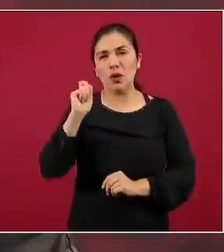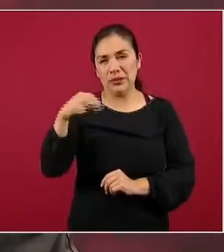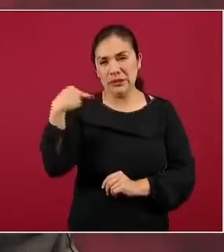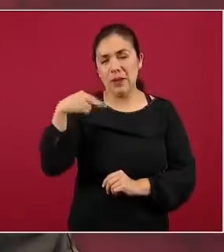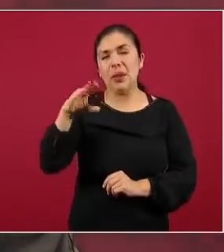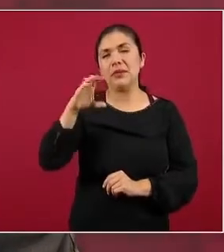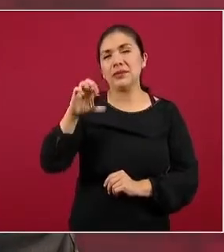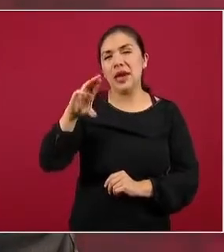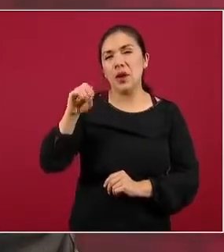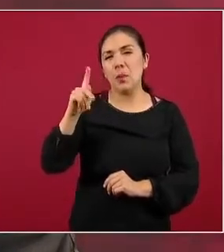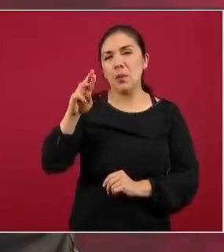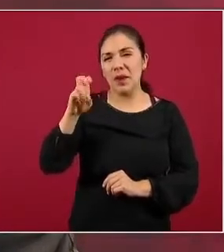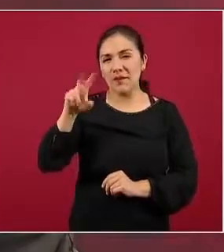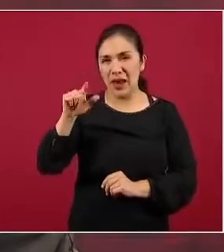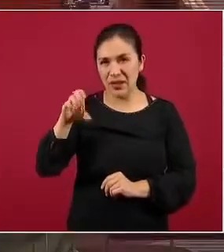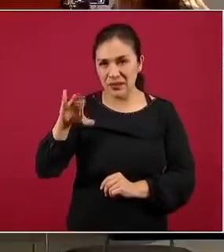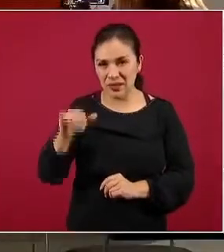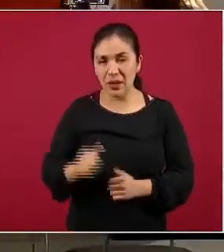cero prevalencia.